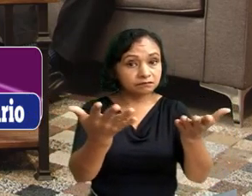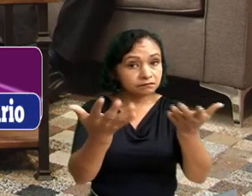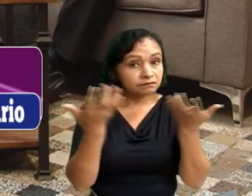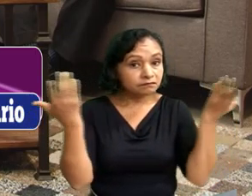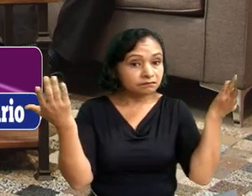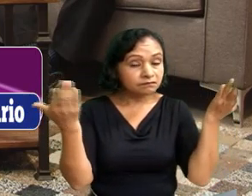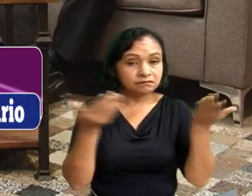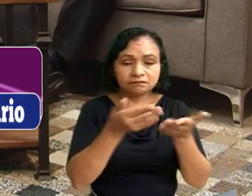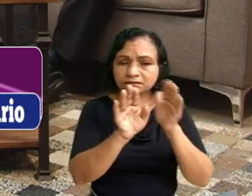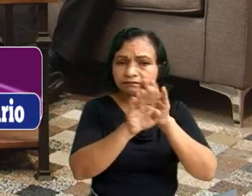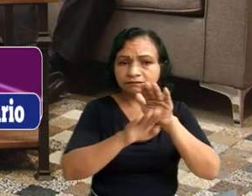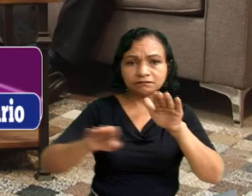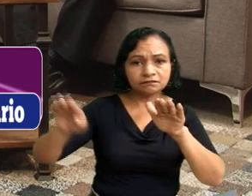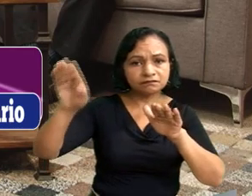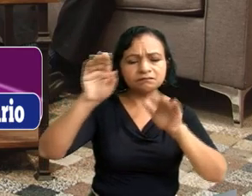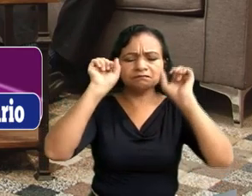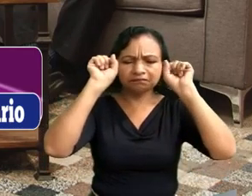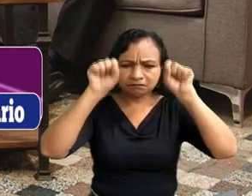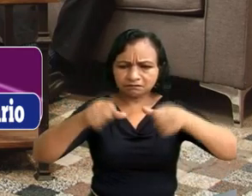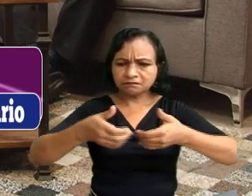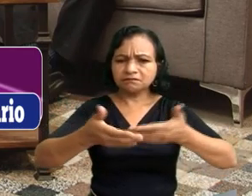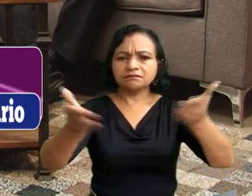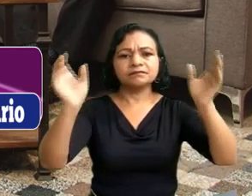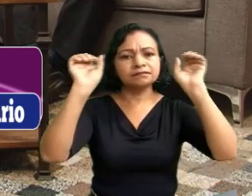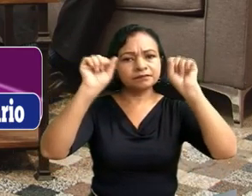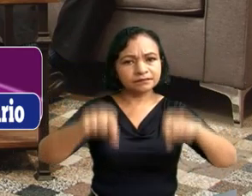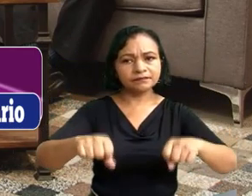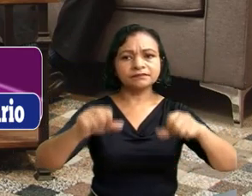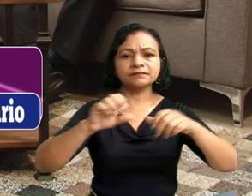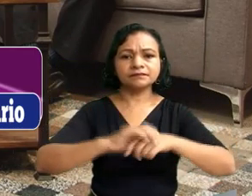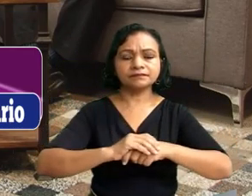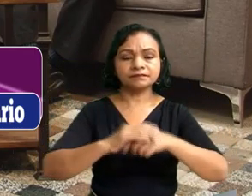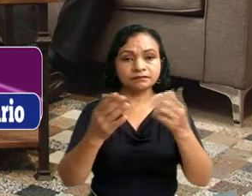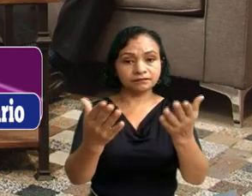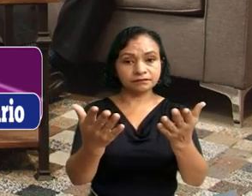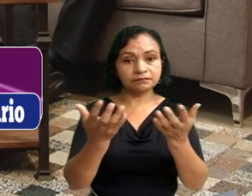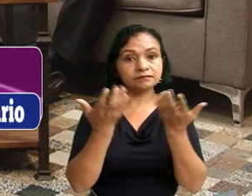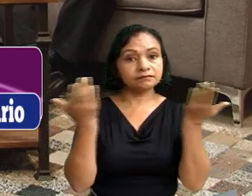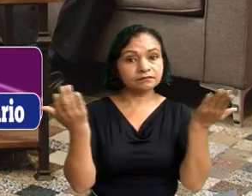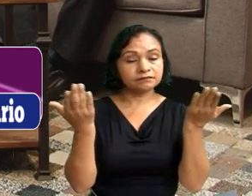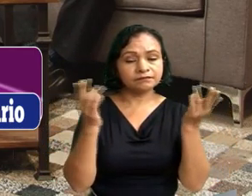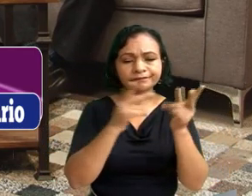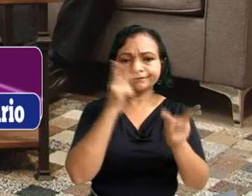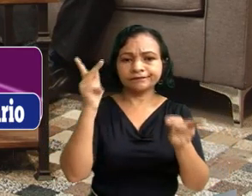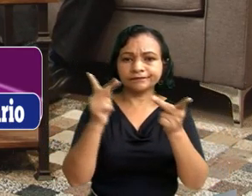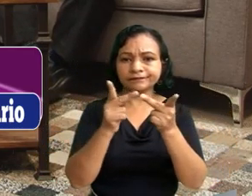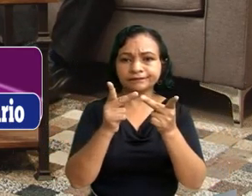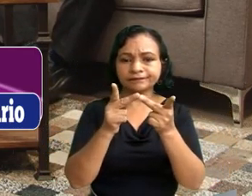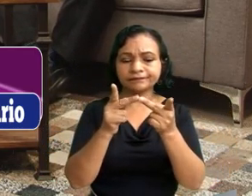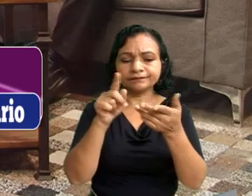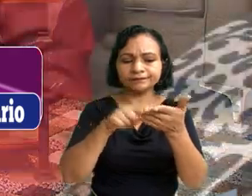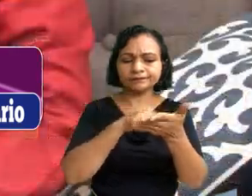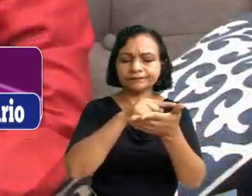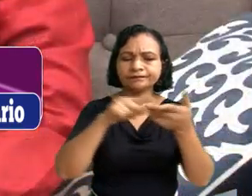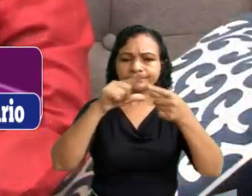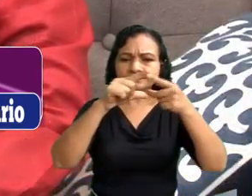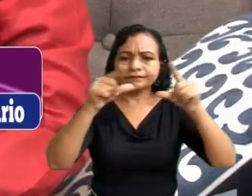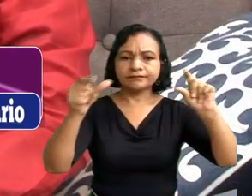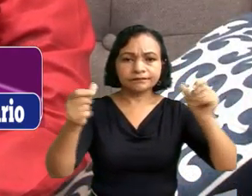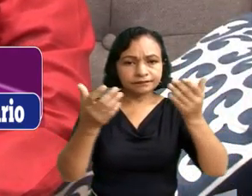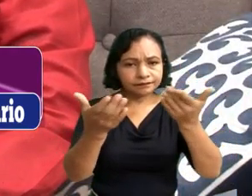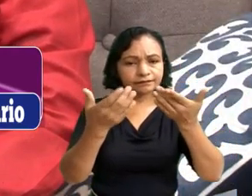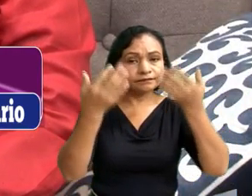conformarse más pueden hacer queremos ir perfeccionando nuestro sistema electoral ok